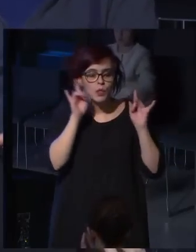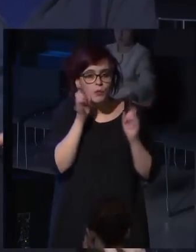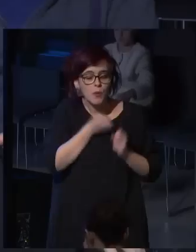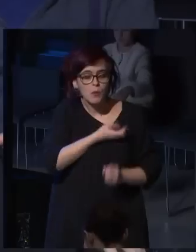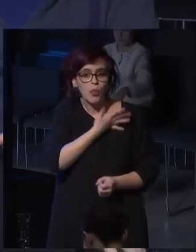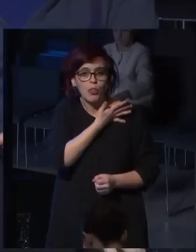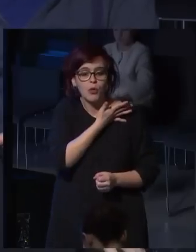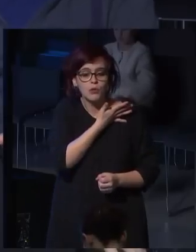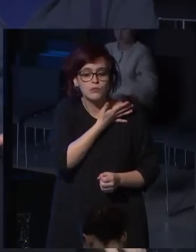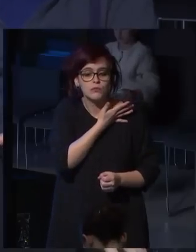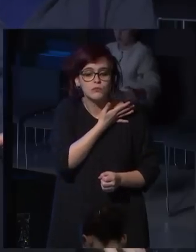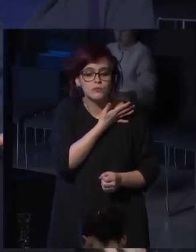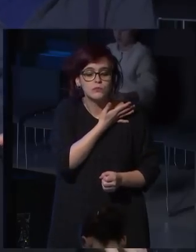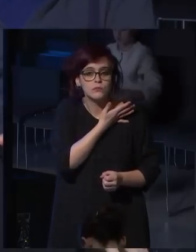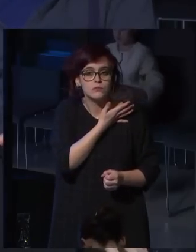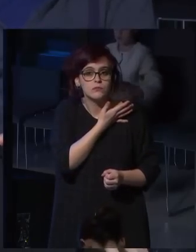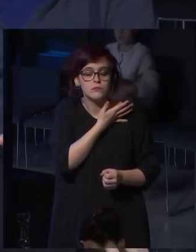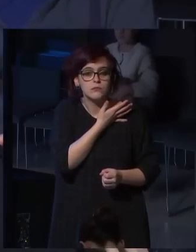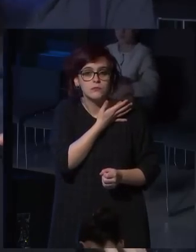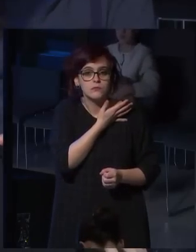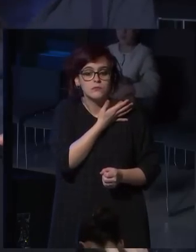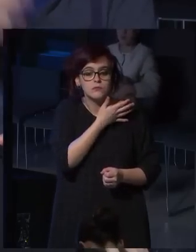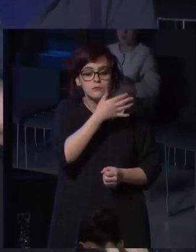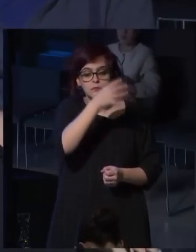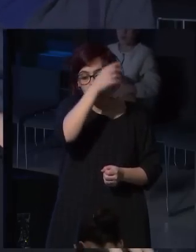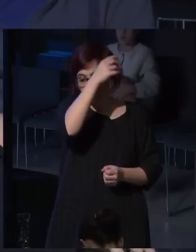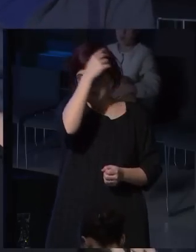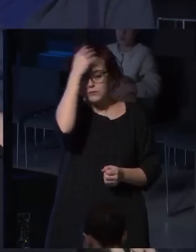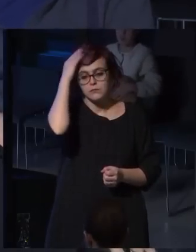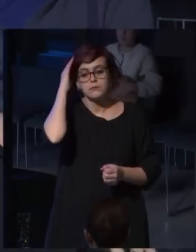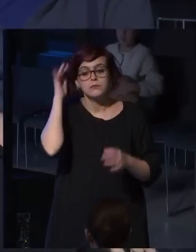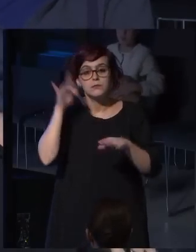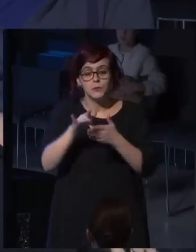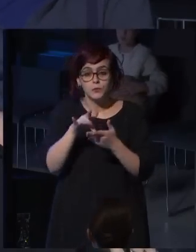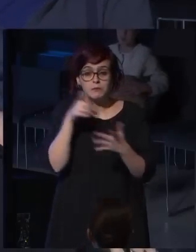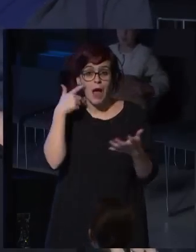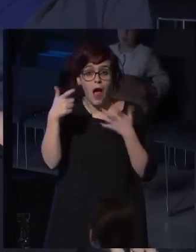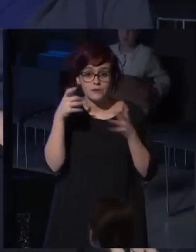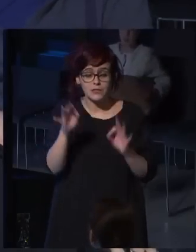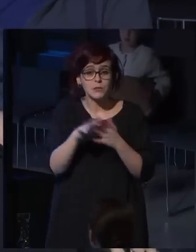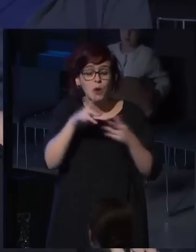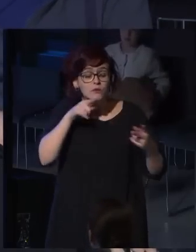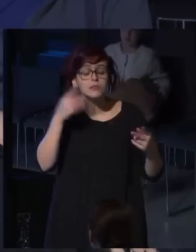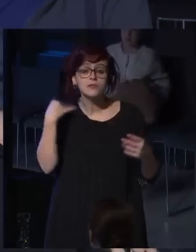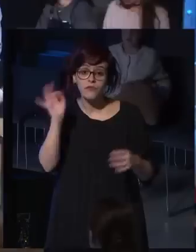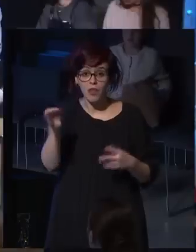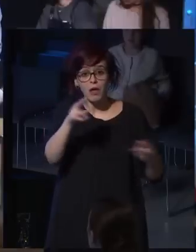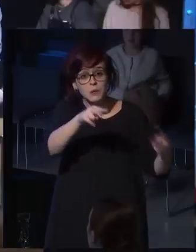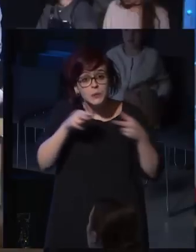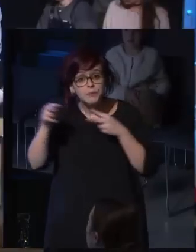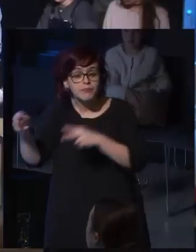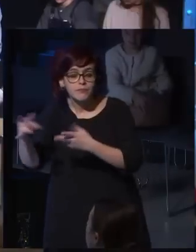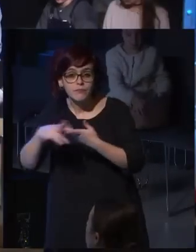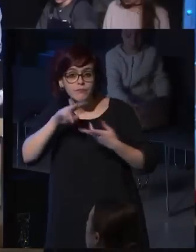realmente yo creo que es lo más grande que hay en el tipo este de arte, ¿no? Es imposible traducirlo, ¿no? Es verdad, pensar que tú